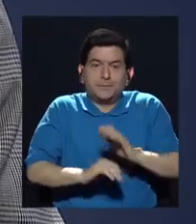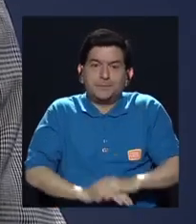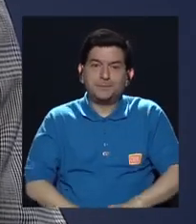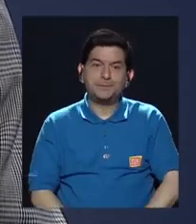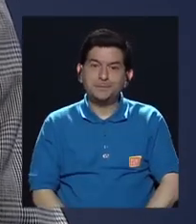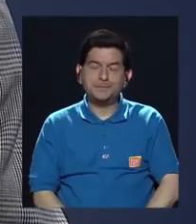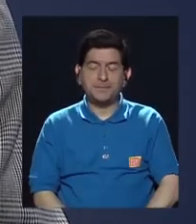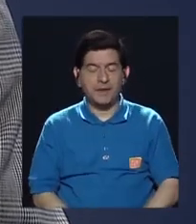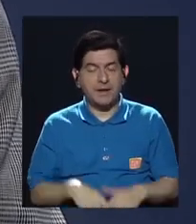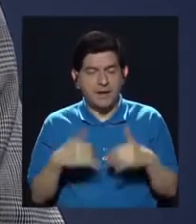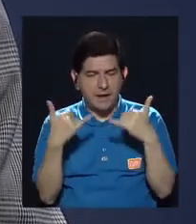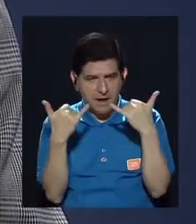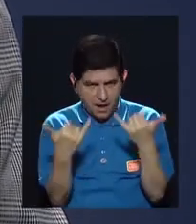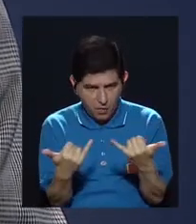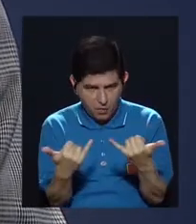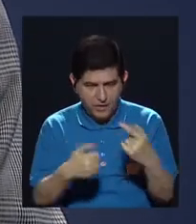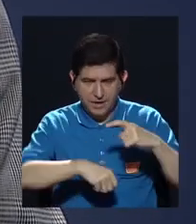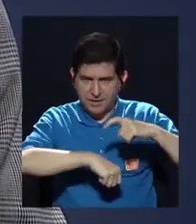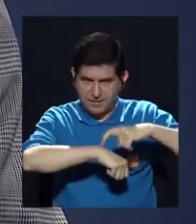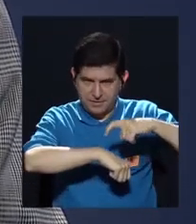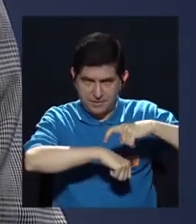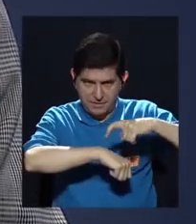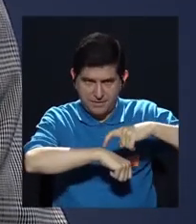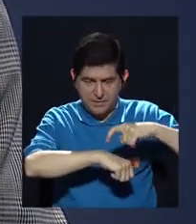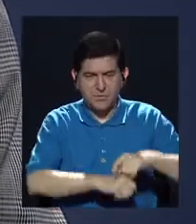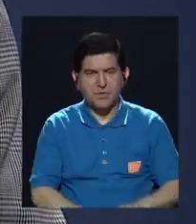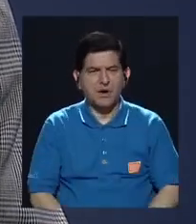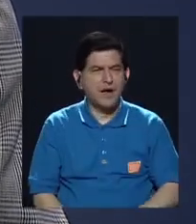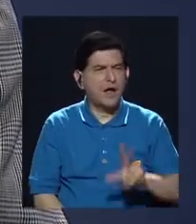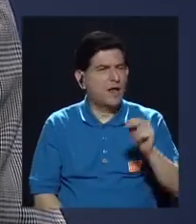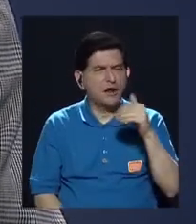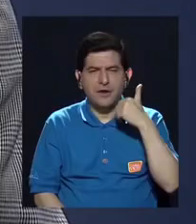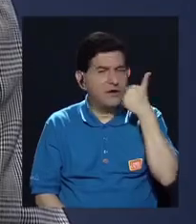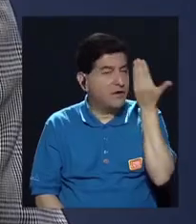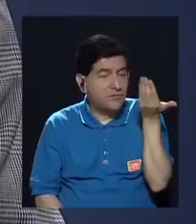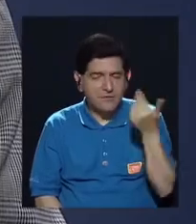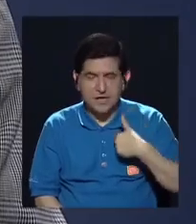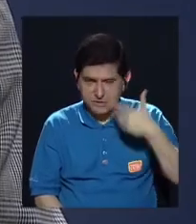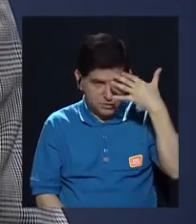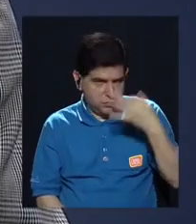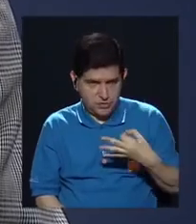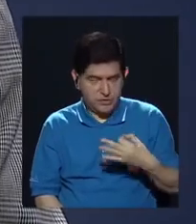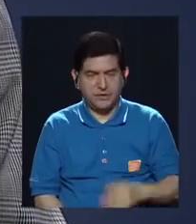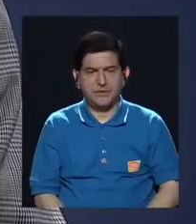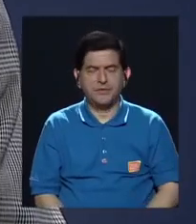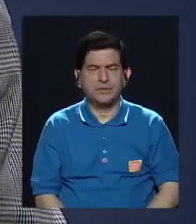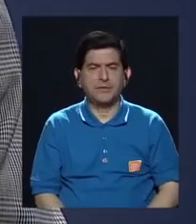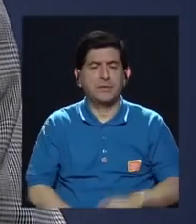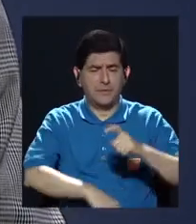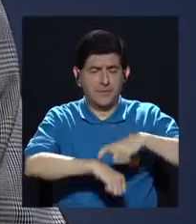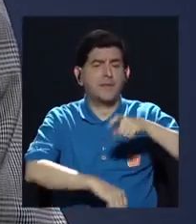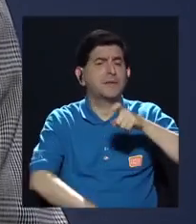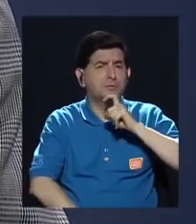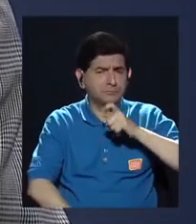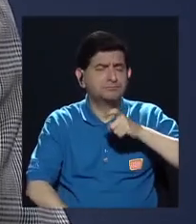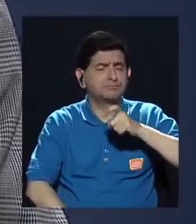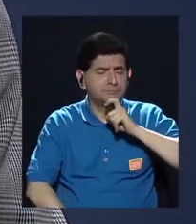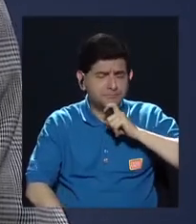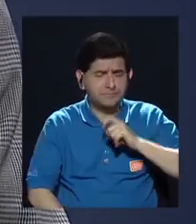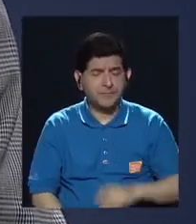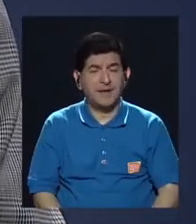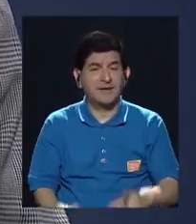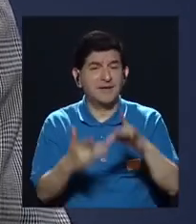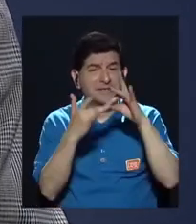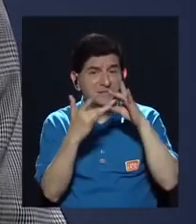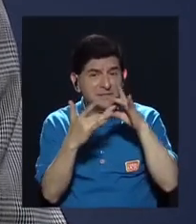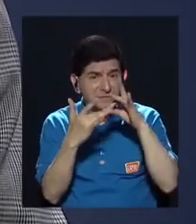esto. Ahora, vino un periodo para... No fue tan fácil, en mi criterio. Vino un periodo muy duro, en el